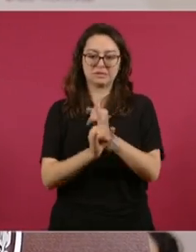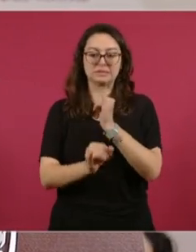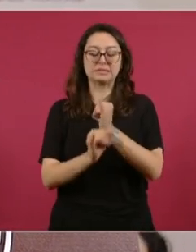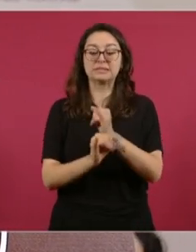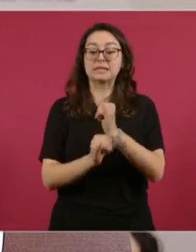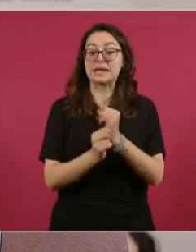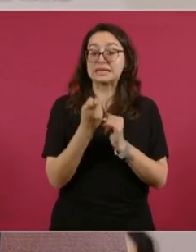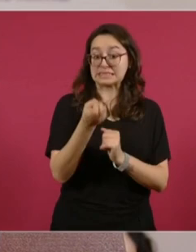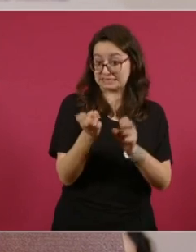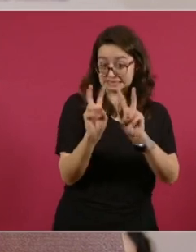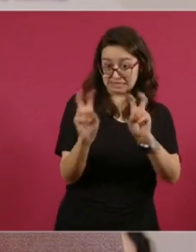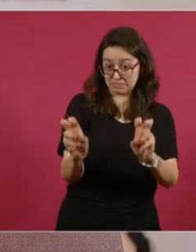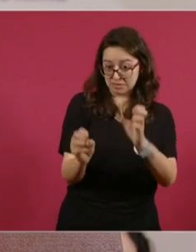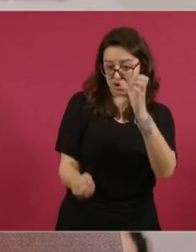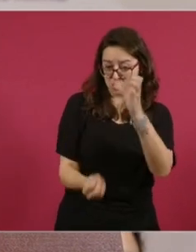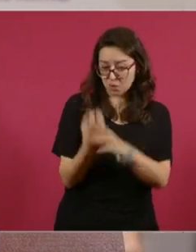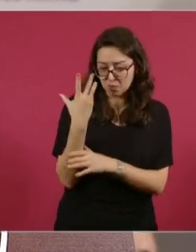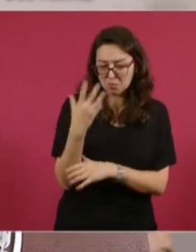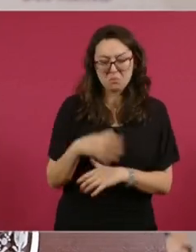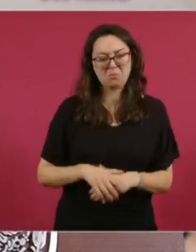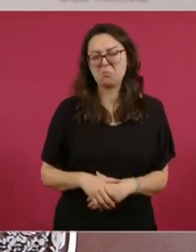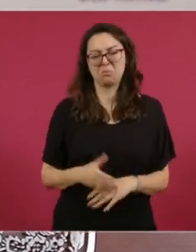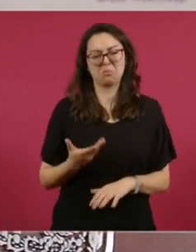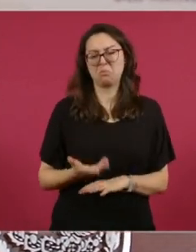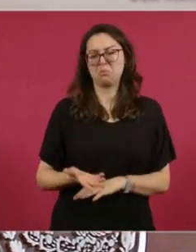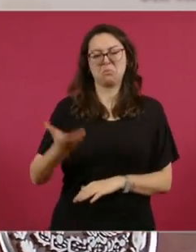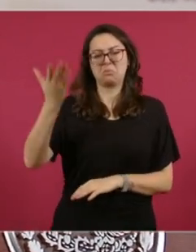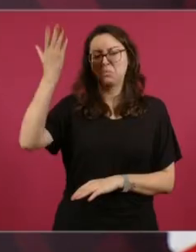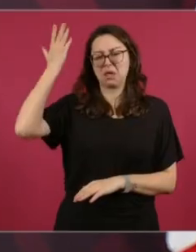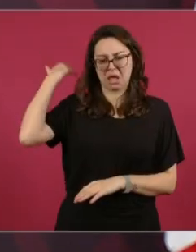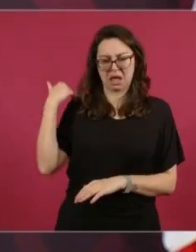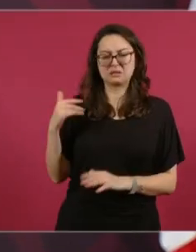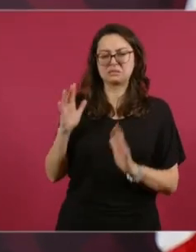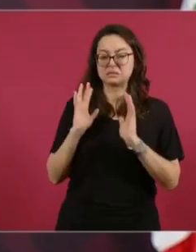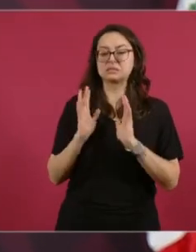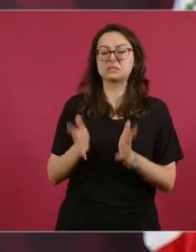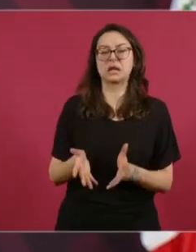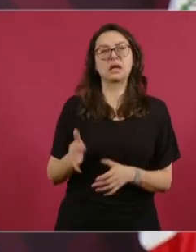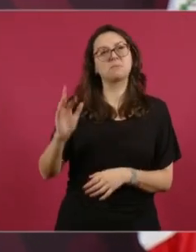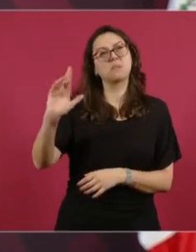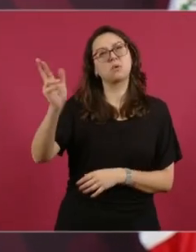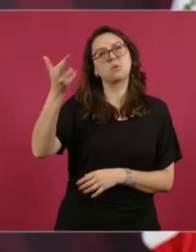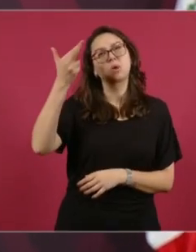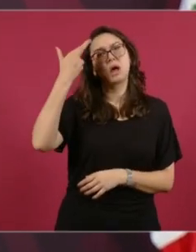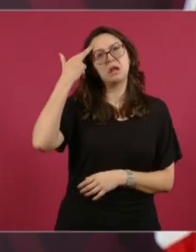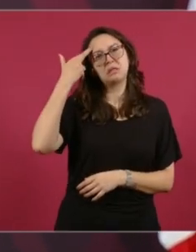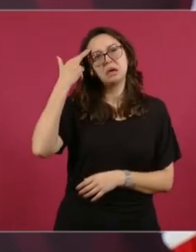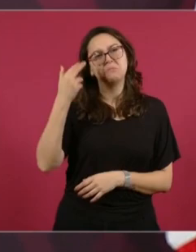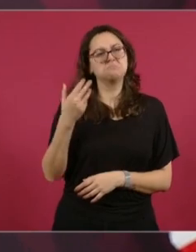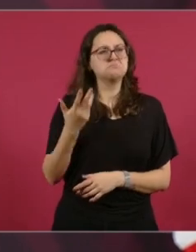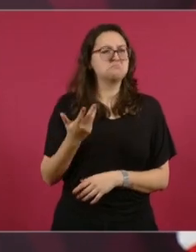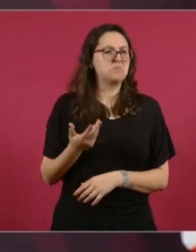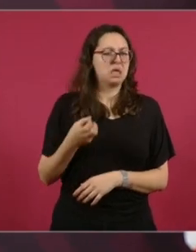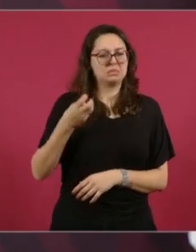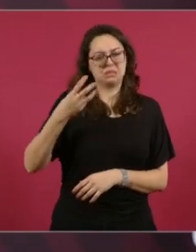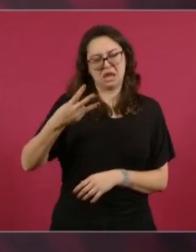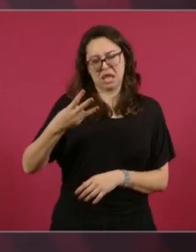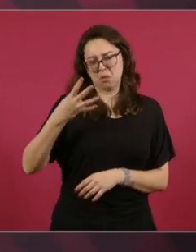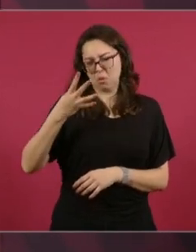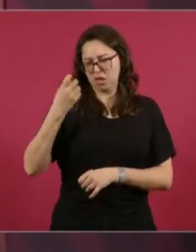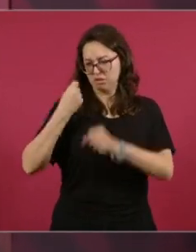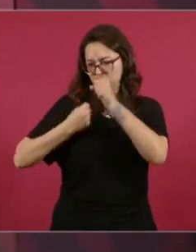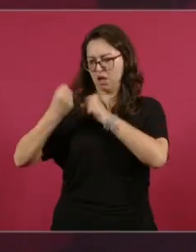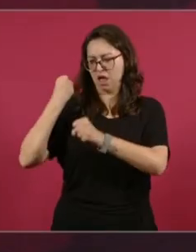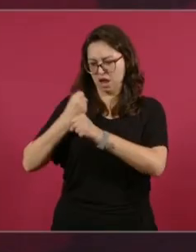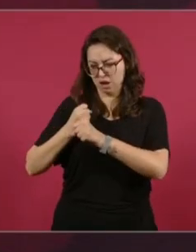nuevo. Ya existía, que yo recuerde, hace como 3 o 4 años hubo un